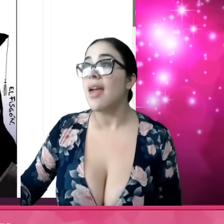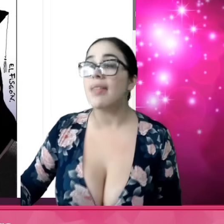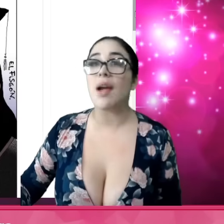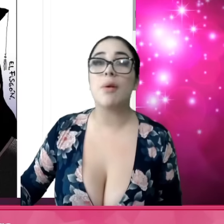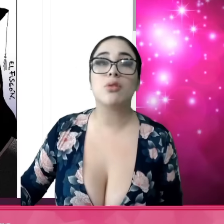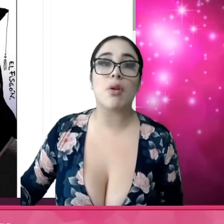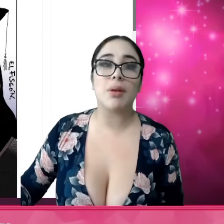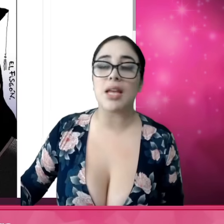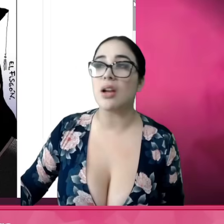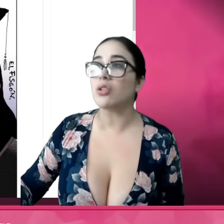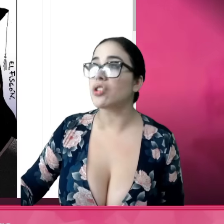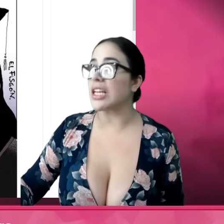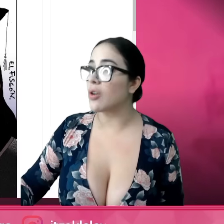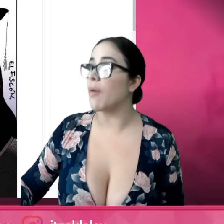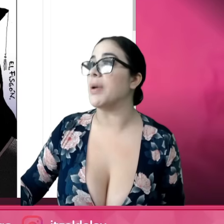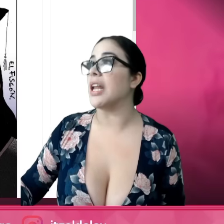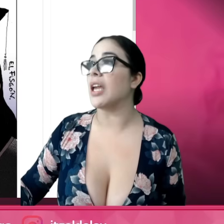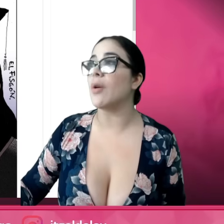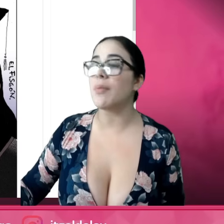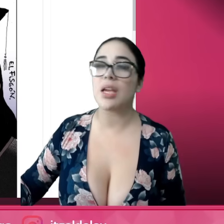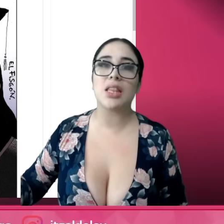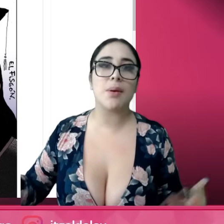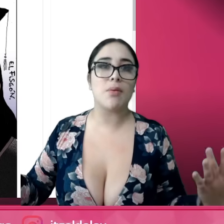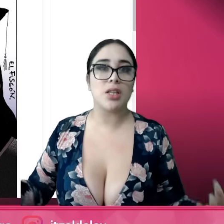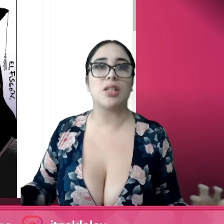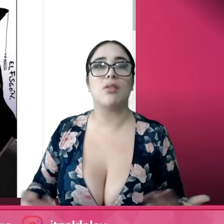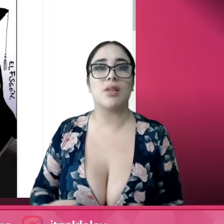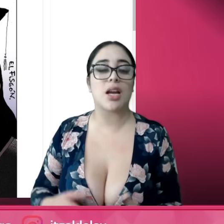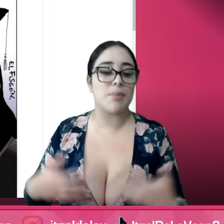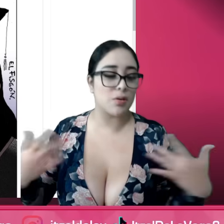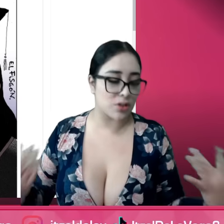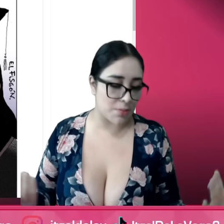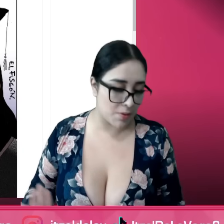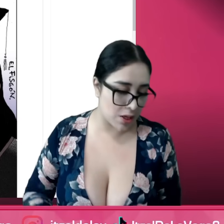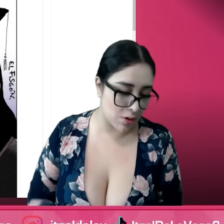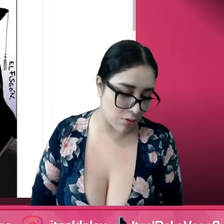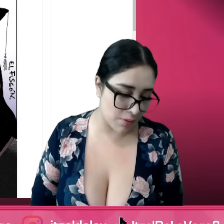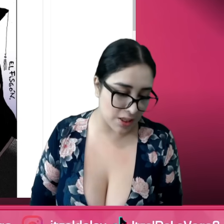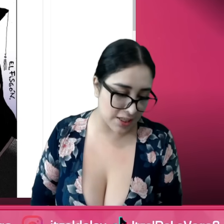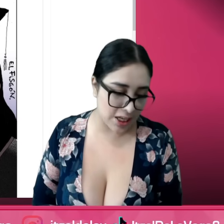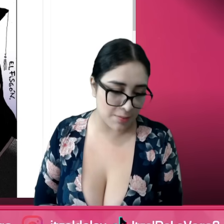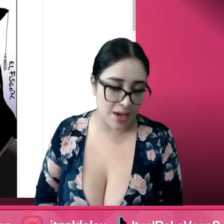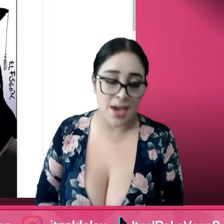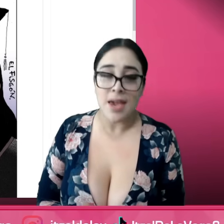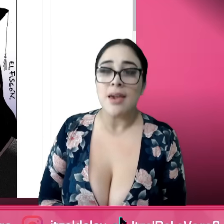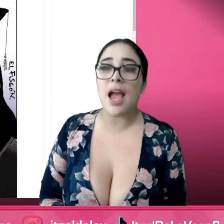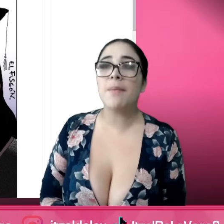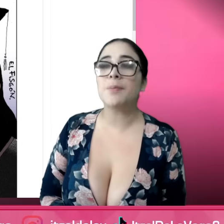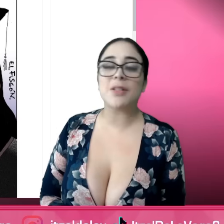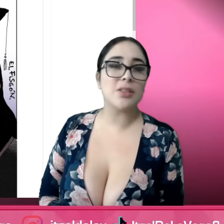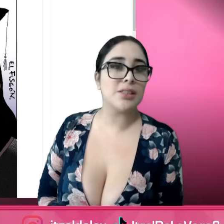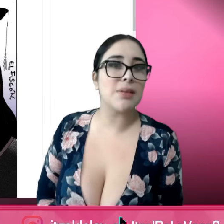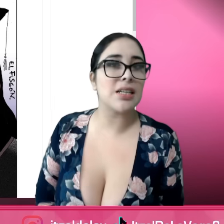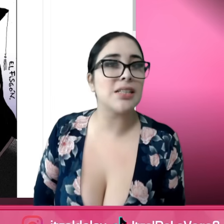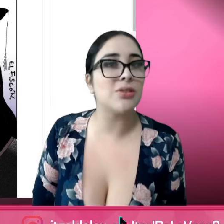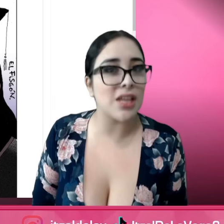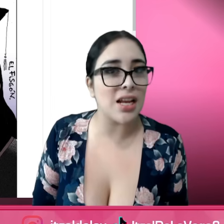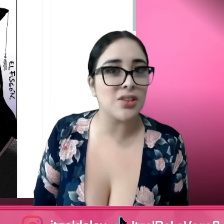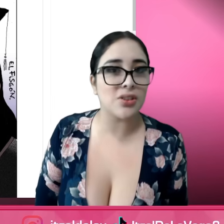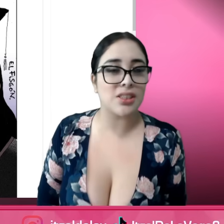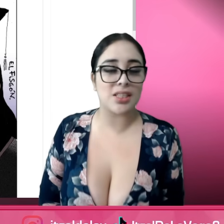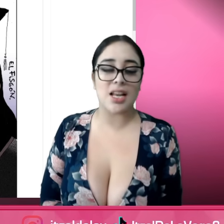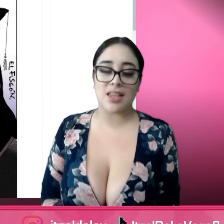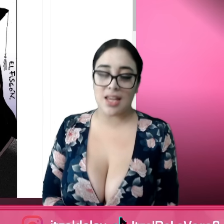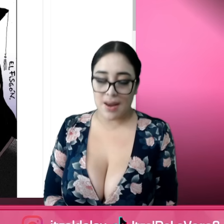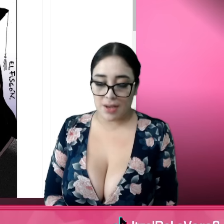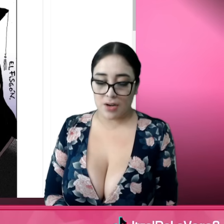cártel. Déjenme en los comentarios qué es lo que opinan. Y bueno, mi gente bien bonita, no olviden darle me gusta a mi video, no olviden seguirme en mis preciosísimas redes sociales.